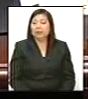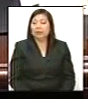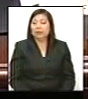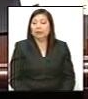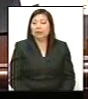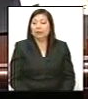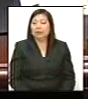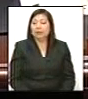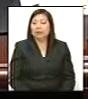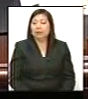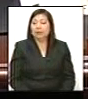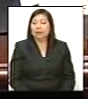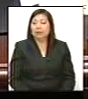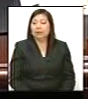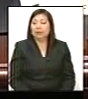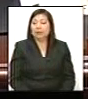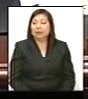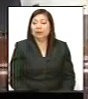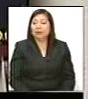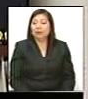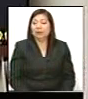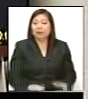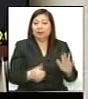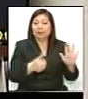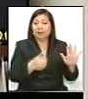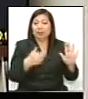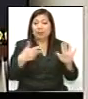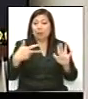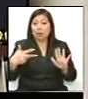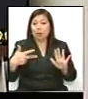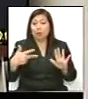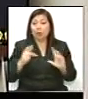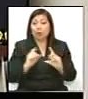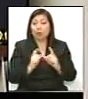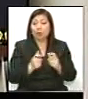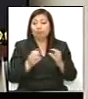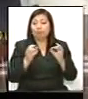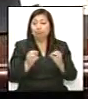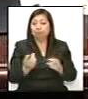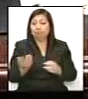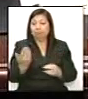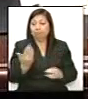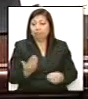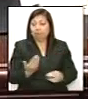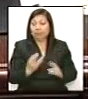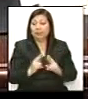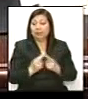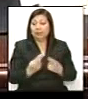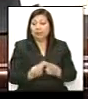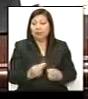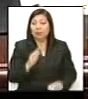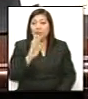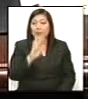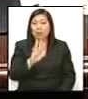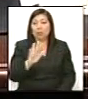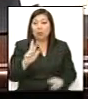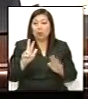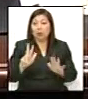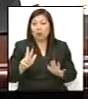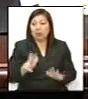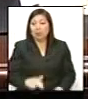Han registrado su asistencia 68 señores congresistas. El quórum para la presente sesión es de